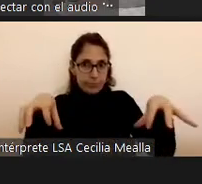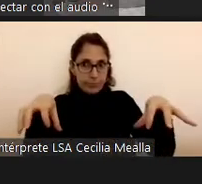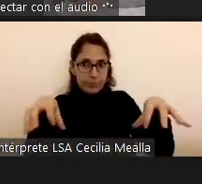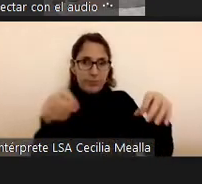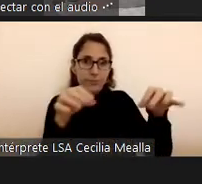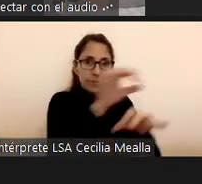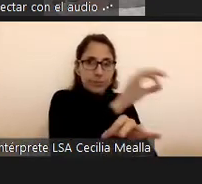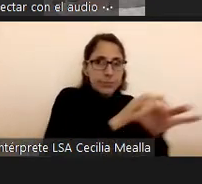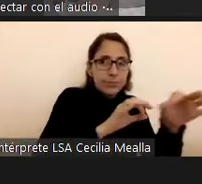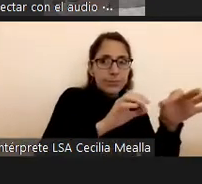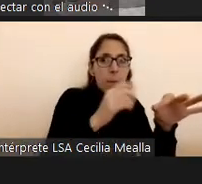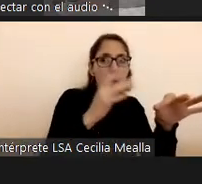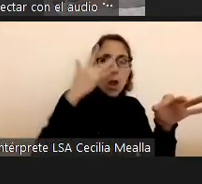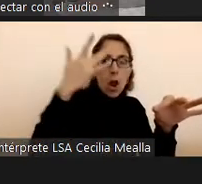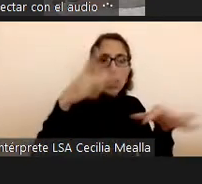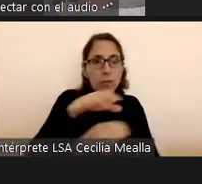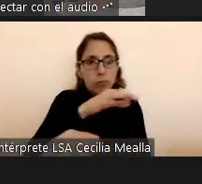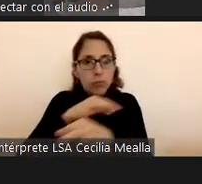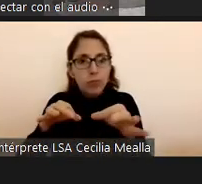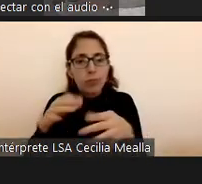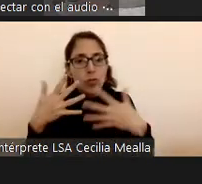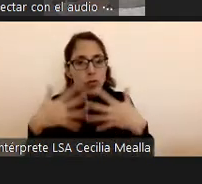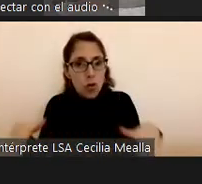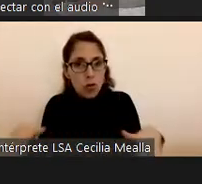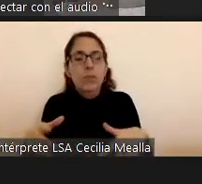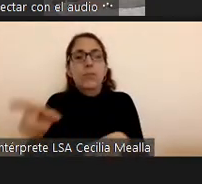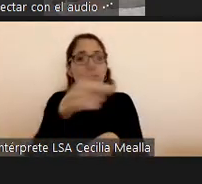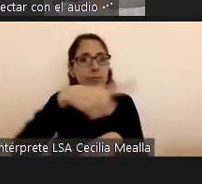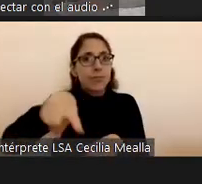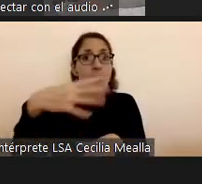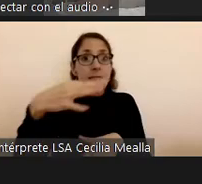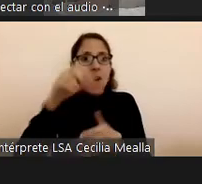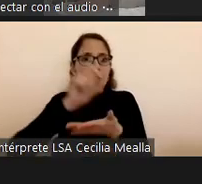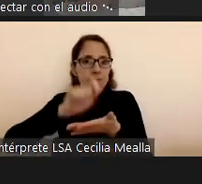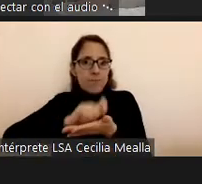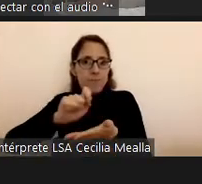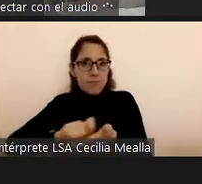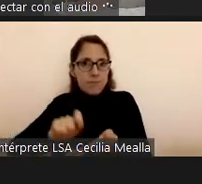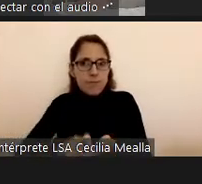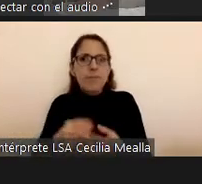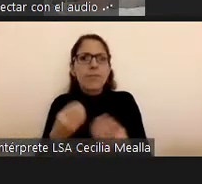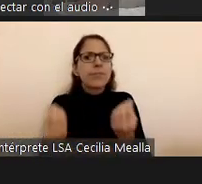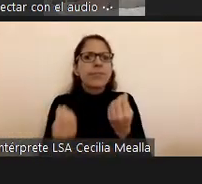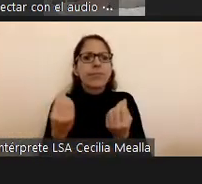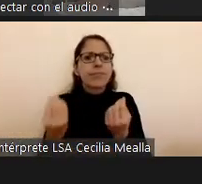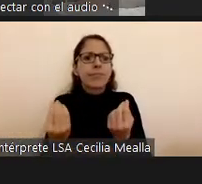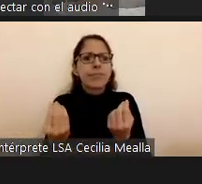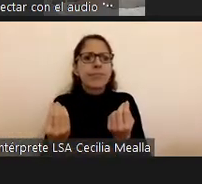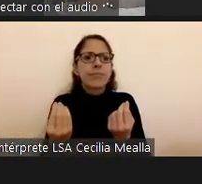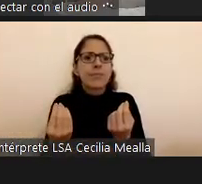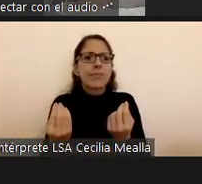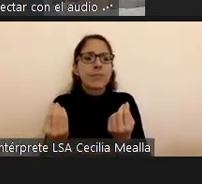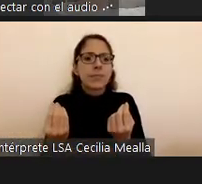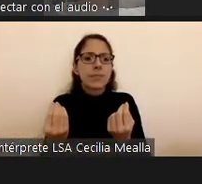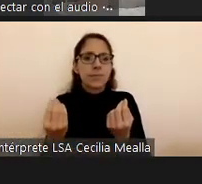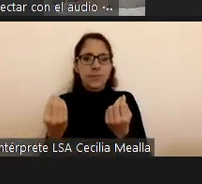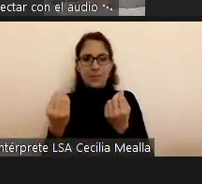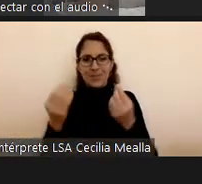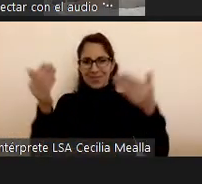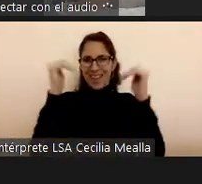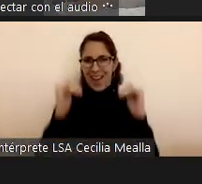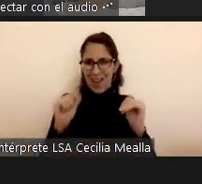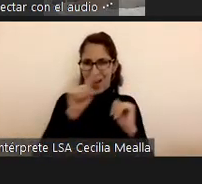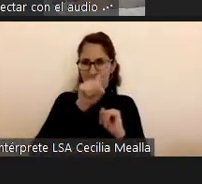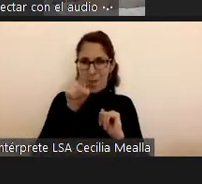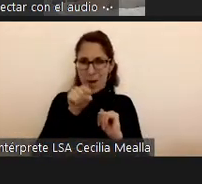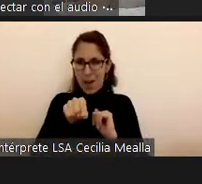Entonces, tienen que decir cuál sería la pregunta que está abajo.